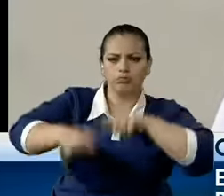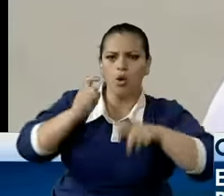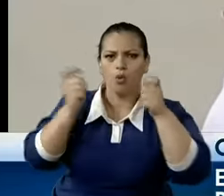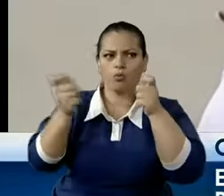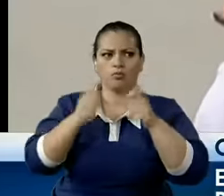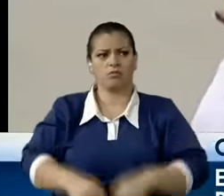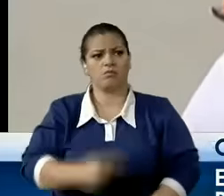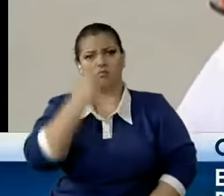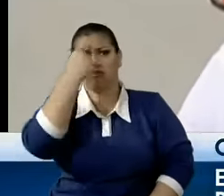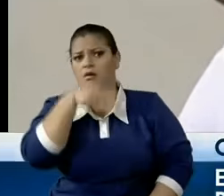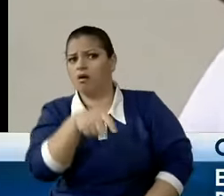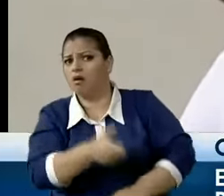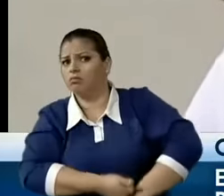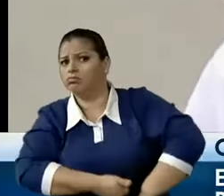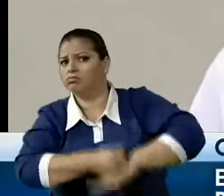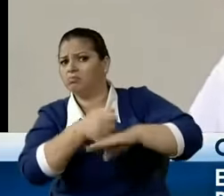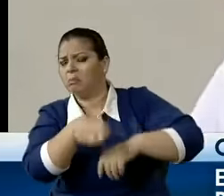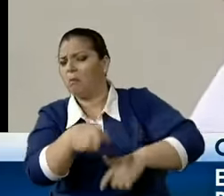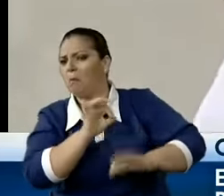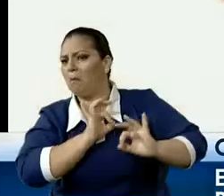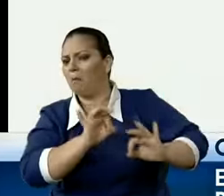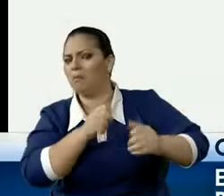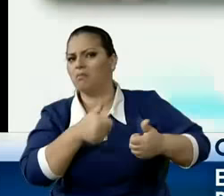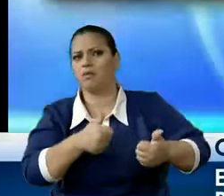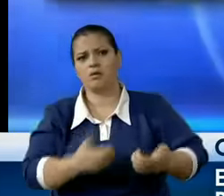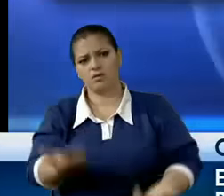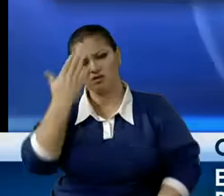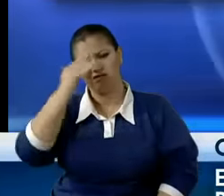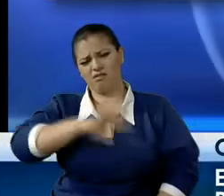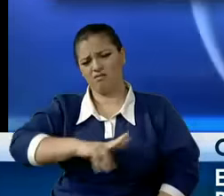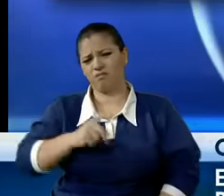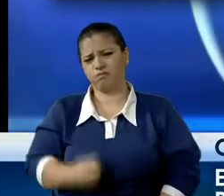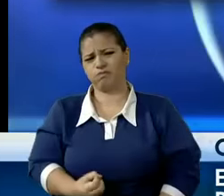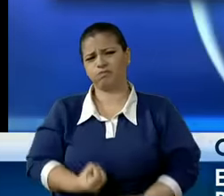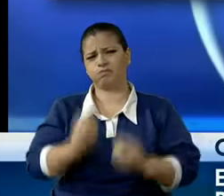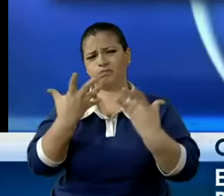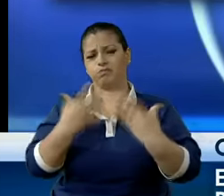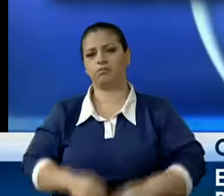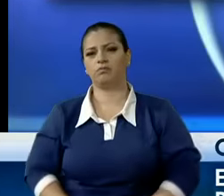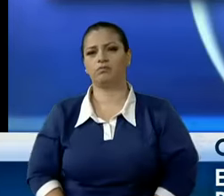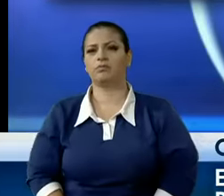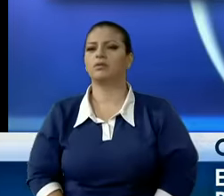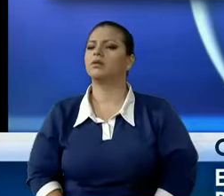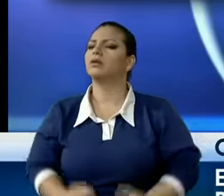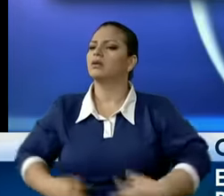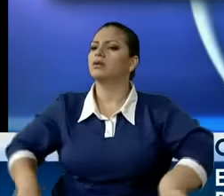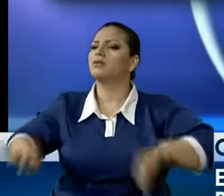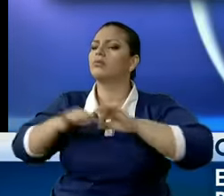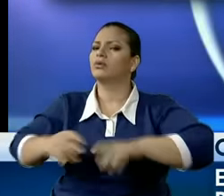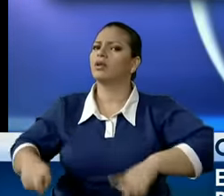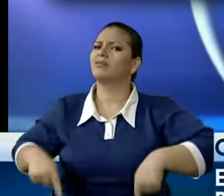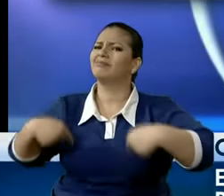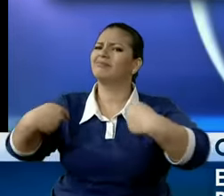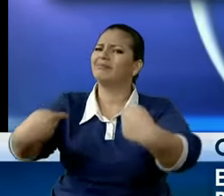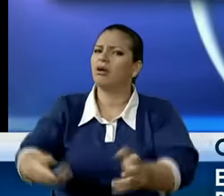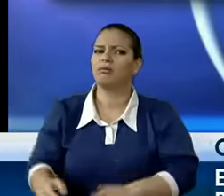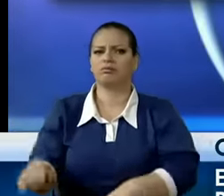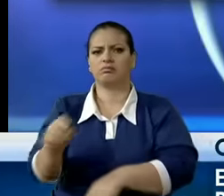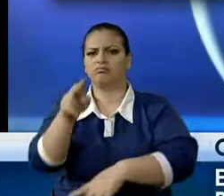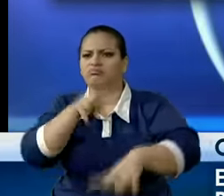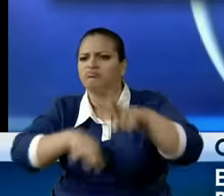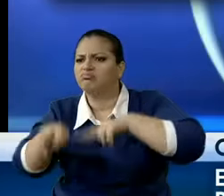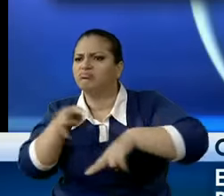se evitan esos atracos que roban a las motos. Muy bien, así debe ser siempre para bajar el índice de delincuencia,